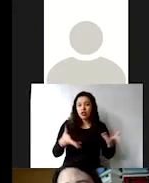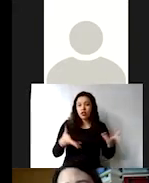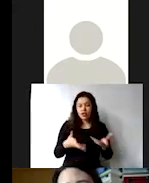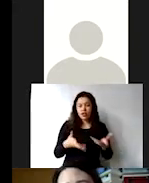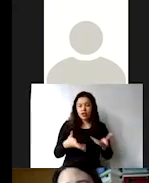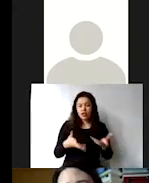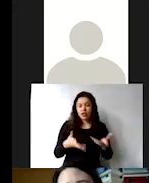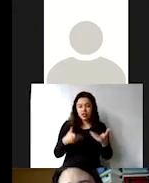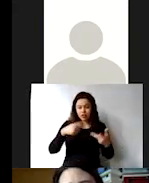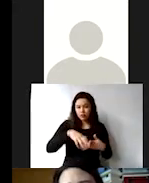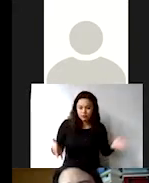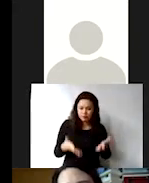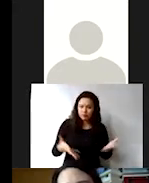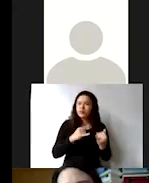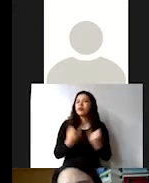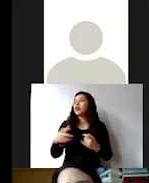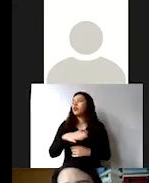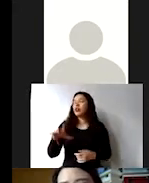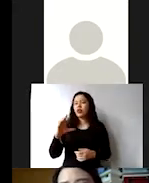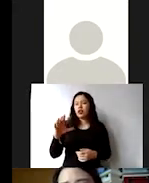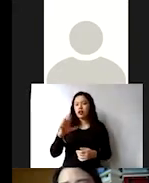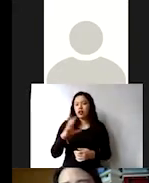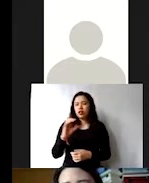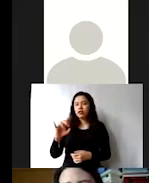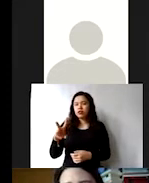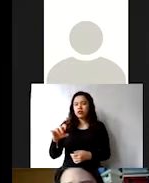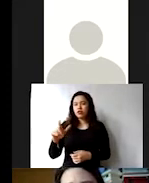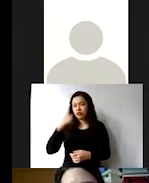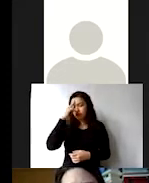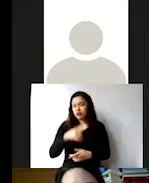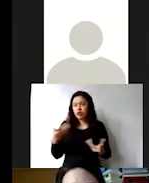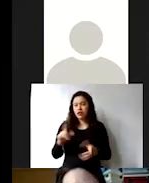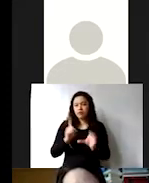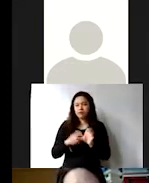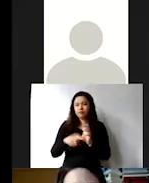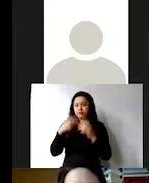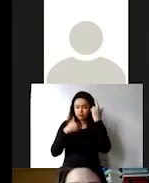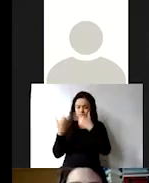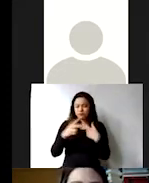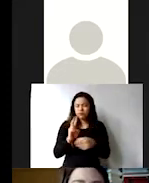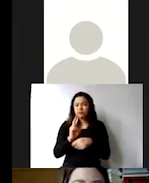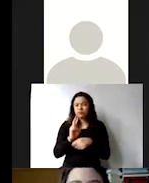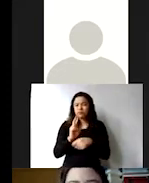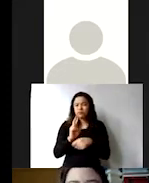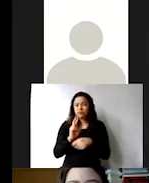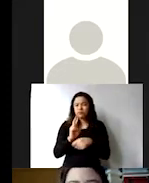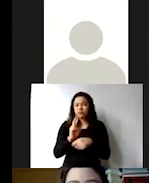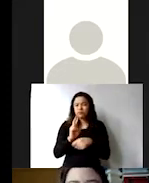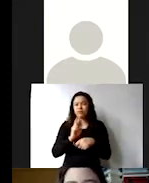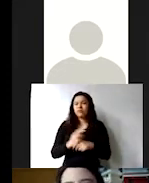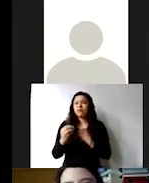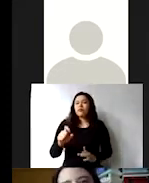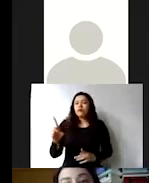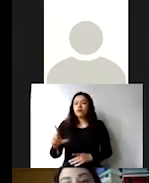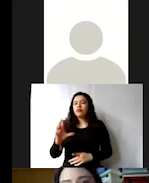participación de la sociedad civil a nivel local para estar en estos espacios de revisión y monitoreo de la Agenda 2030,